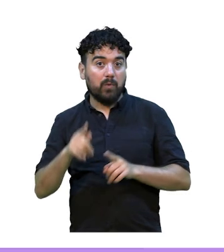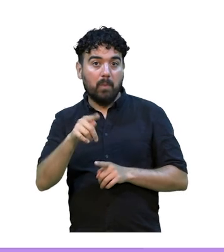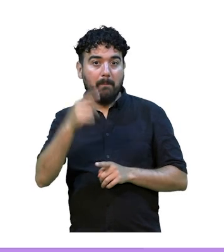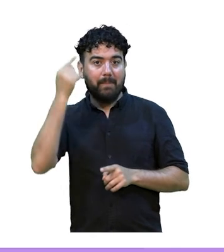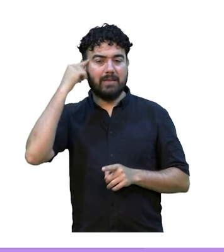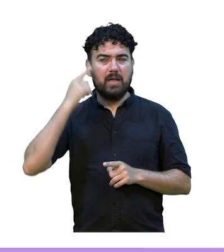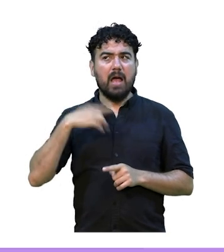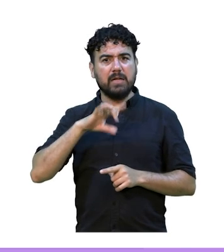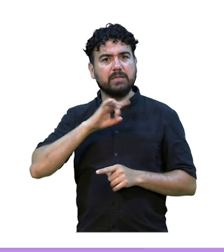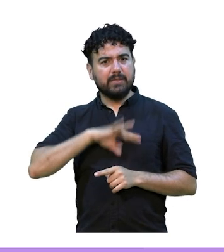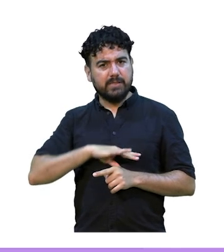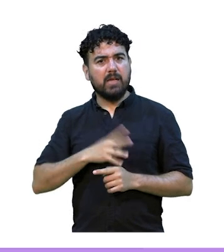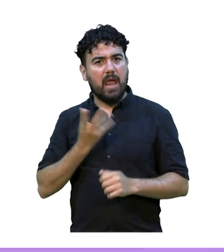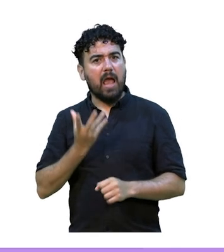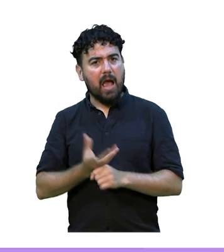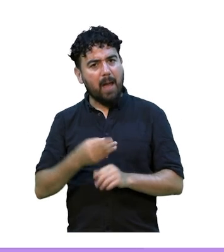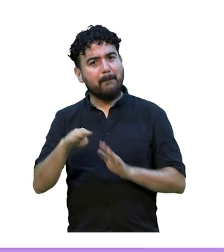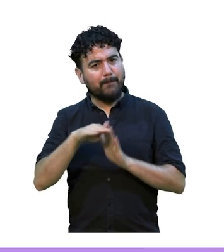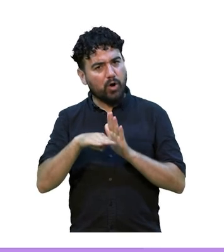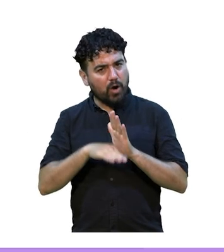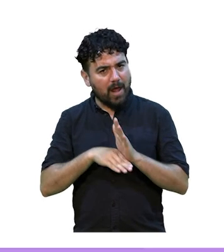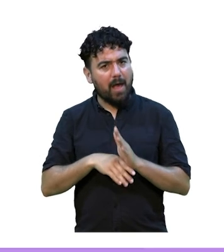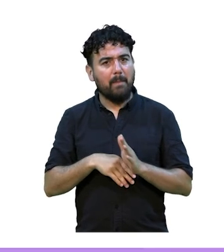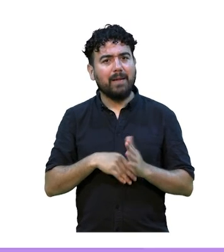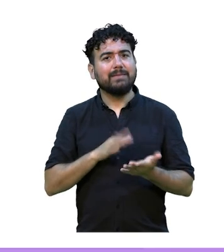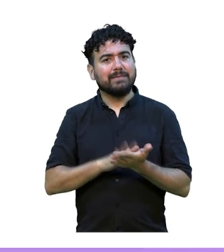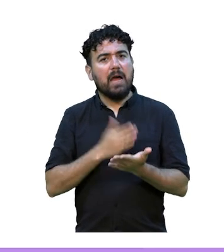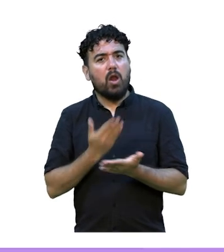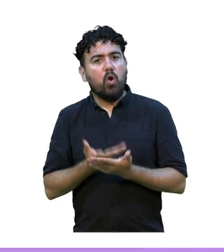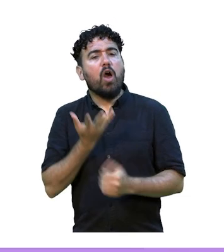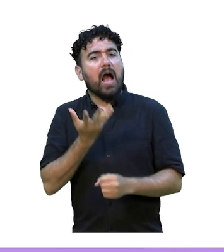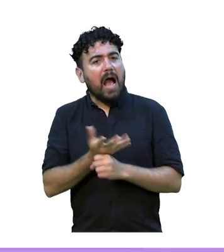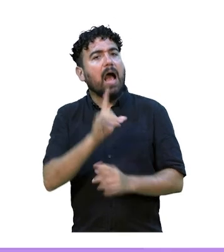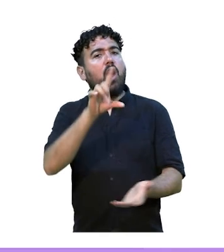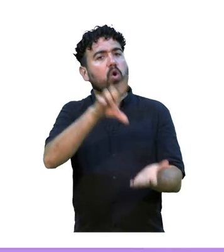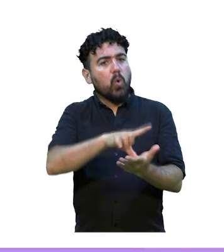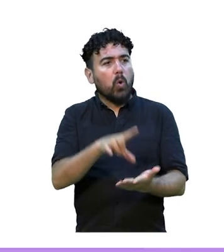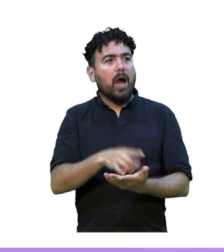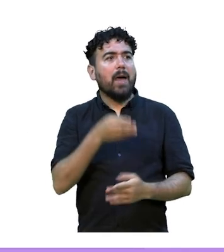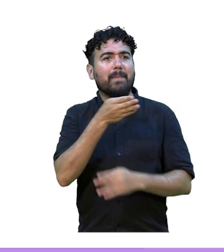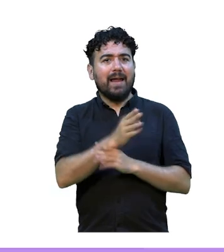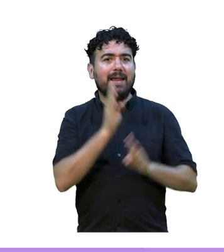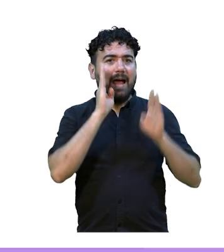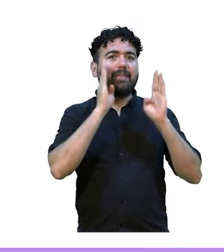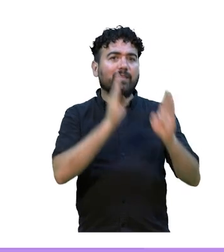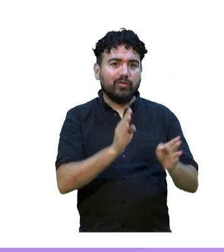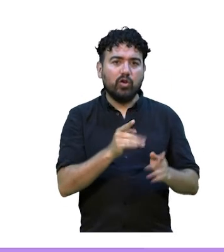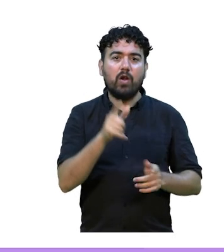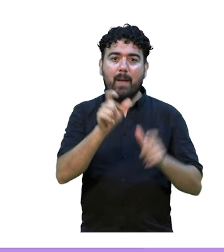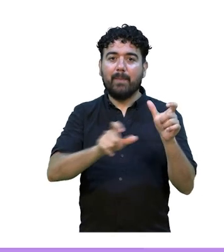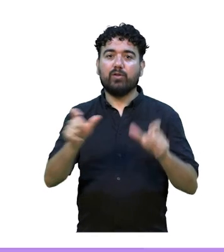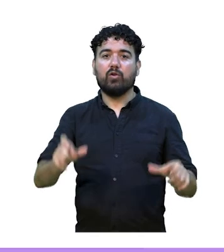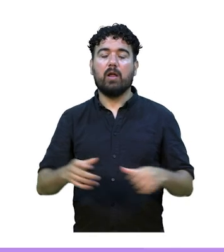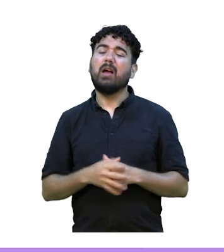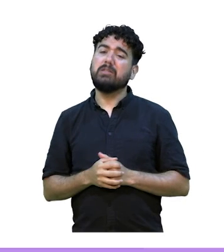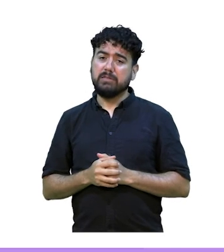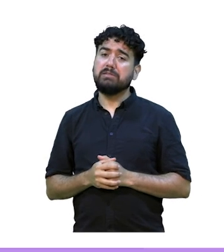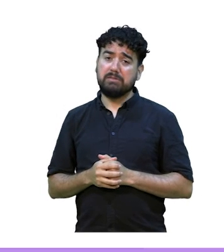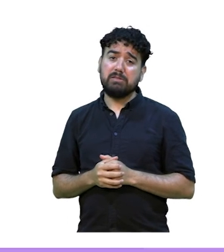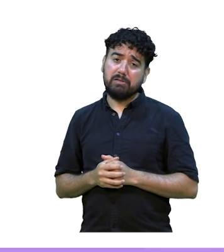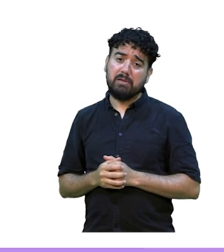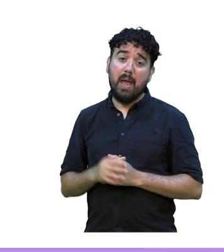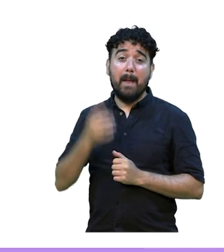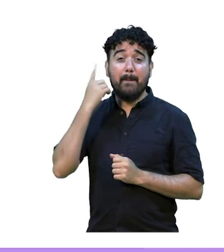va a decir, pero si en Chile existen en el programa de salud lugares donde se pueden atender estas